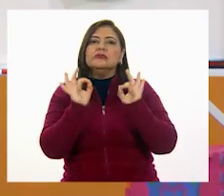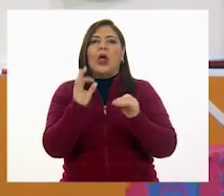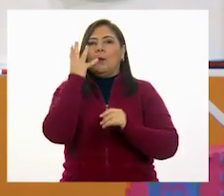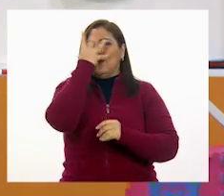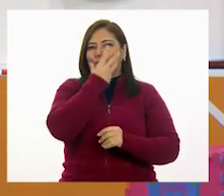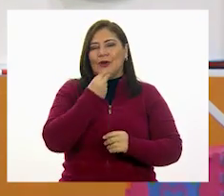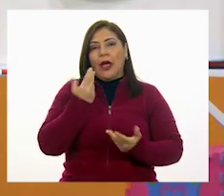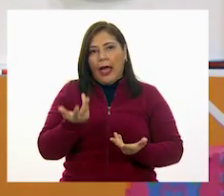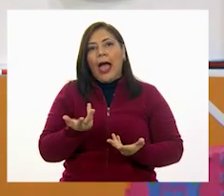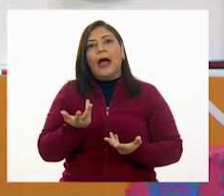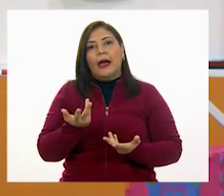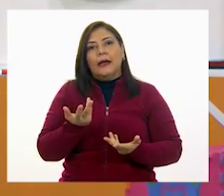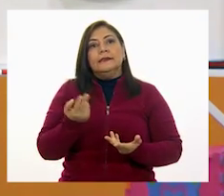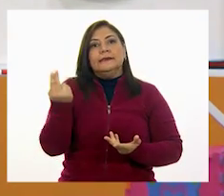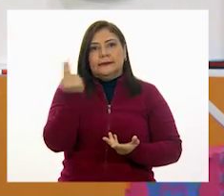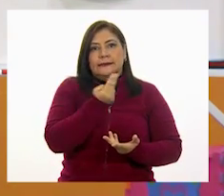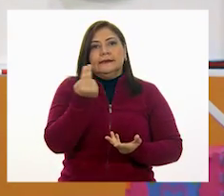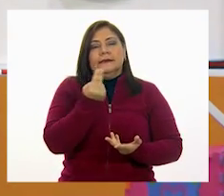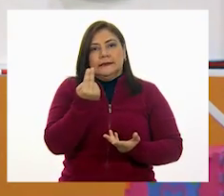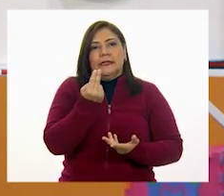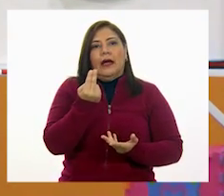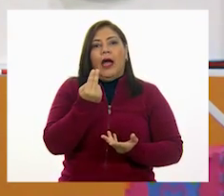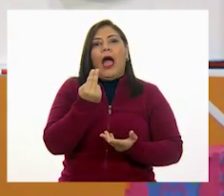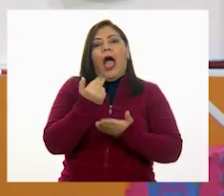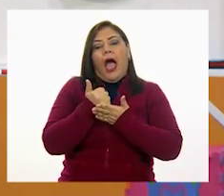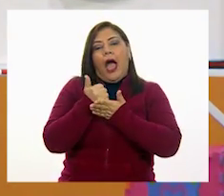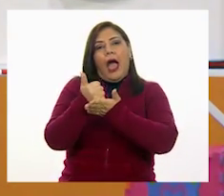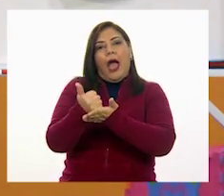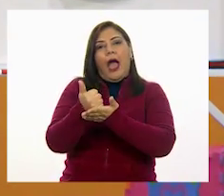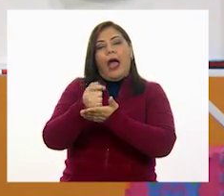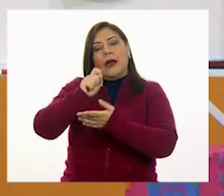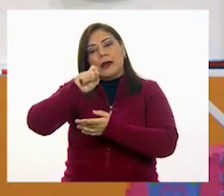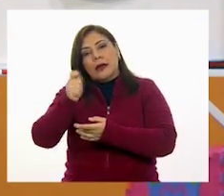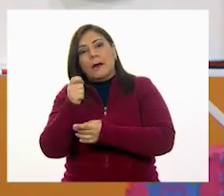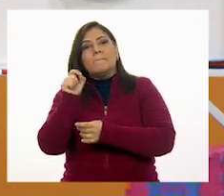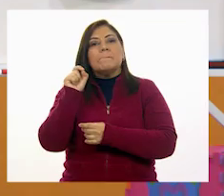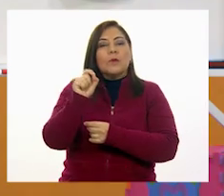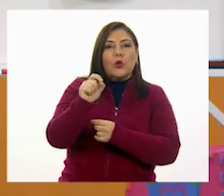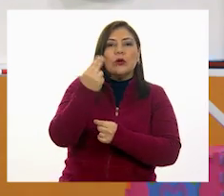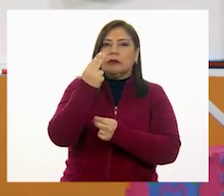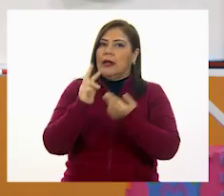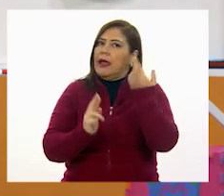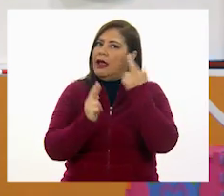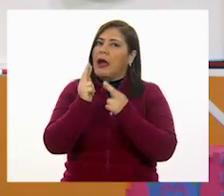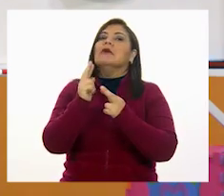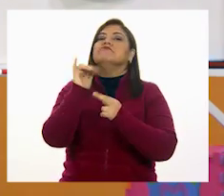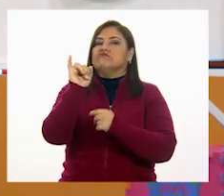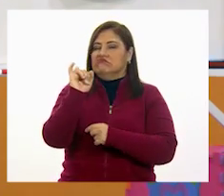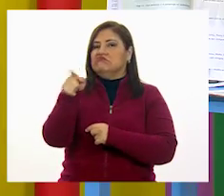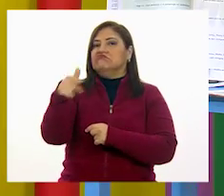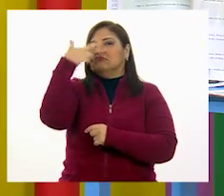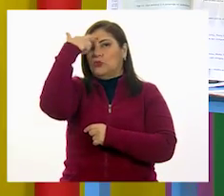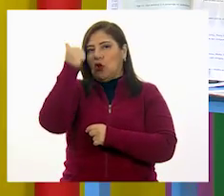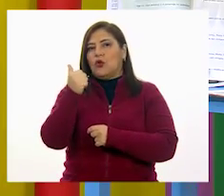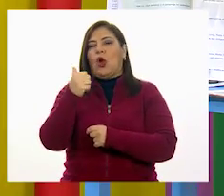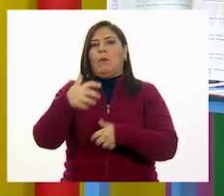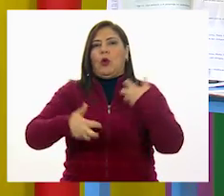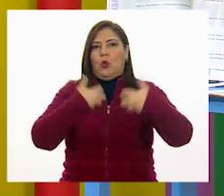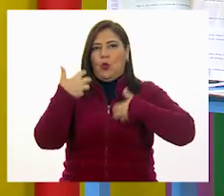hermoso. Tenemos que ayudarle a los signos de puntuación a que levanten esa huelga. Y la única manera es...